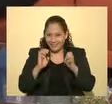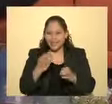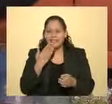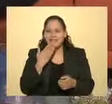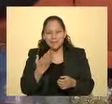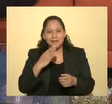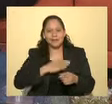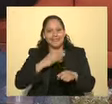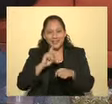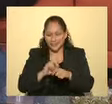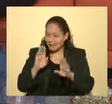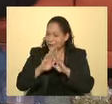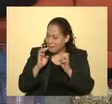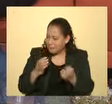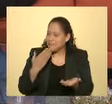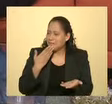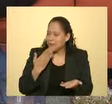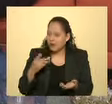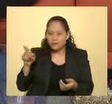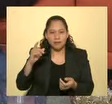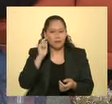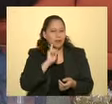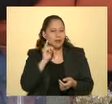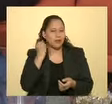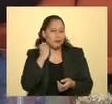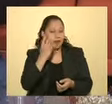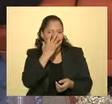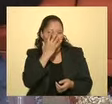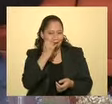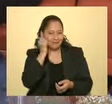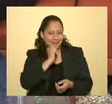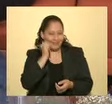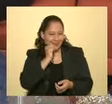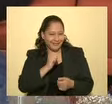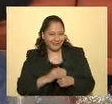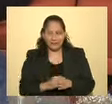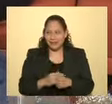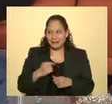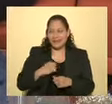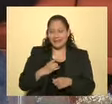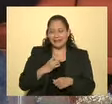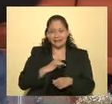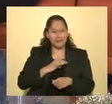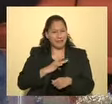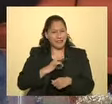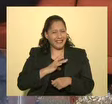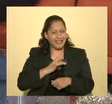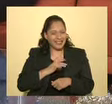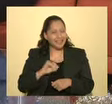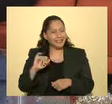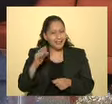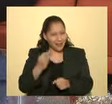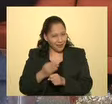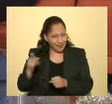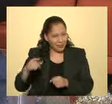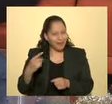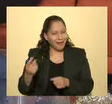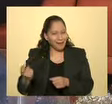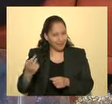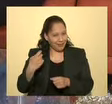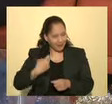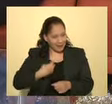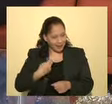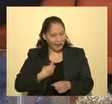buenos días. Buenos días, ¿cómo te va? Me encanta la seriedad de nuestra abogada. Sí, exactamente. Me das hasta miedo. Si vieran lo que me estaban haciendo ahorita antes de entrar al